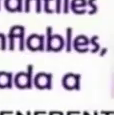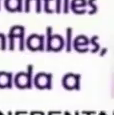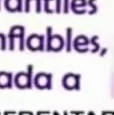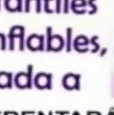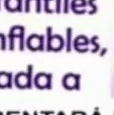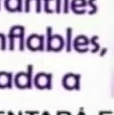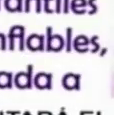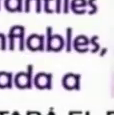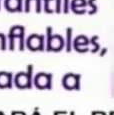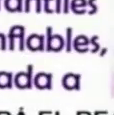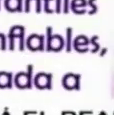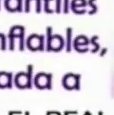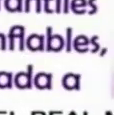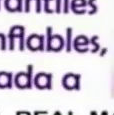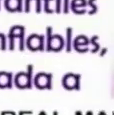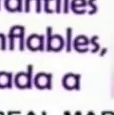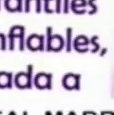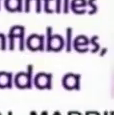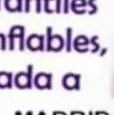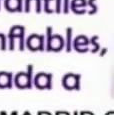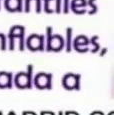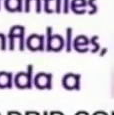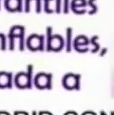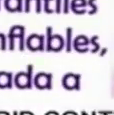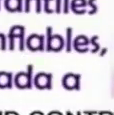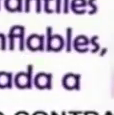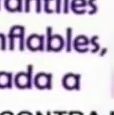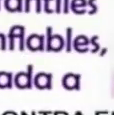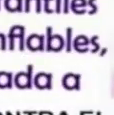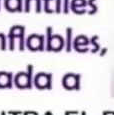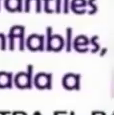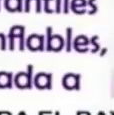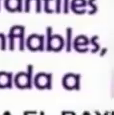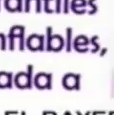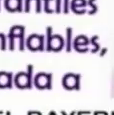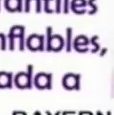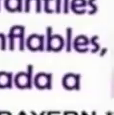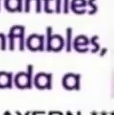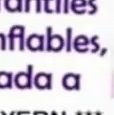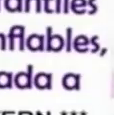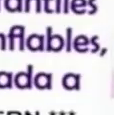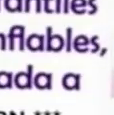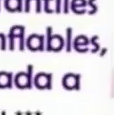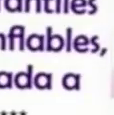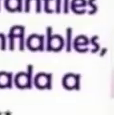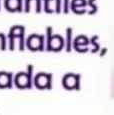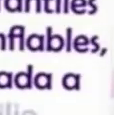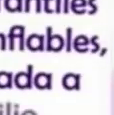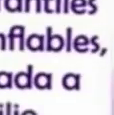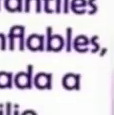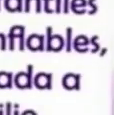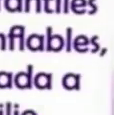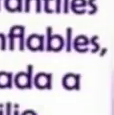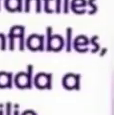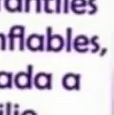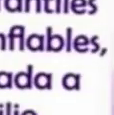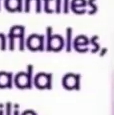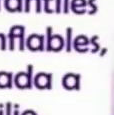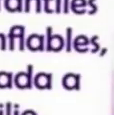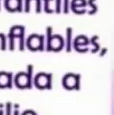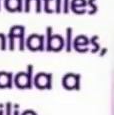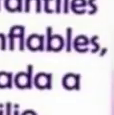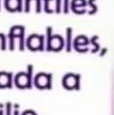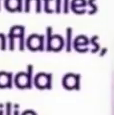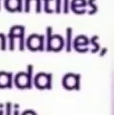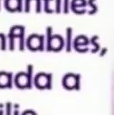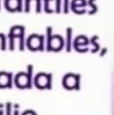coció, no hay manera de ganarle. Yo creo que... Perdón, a partir del domingo... Ahí está el meme de las fiestas infantiles,